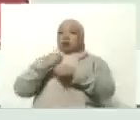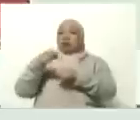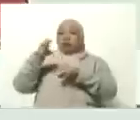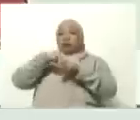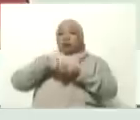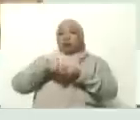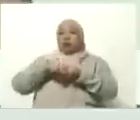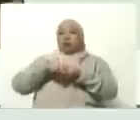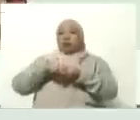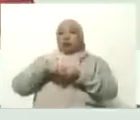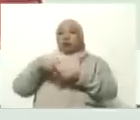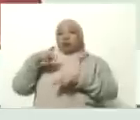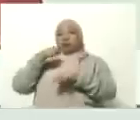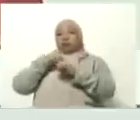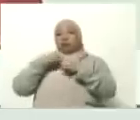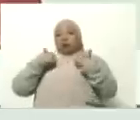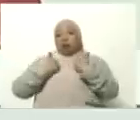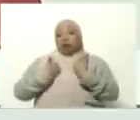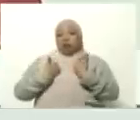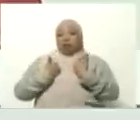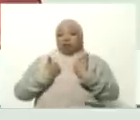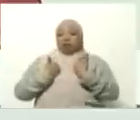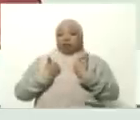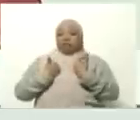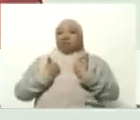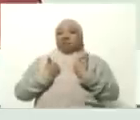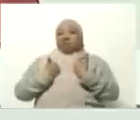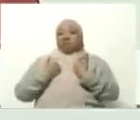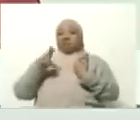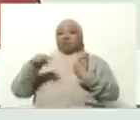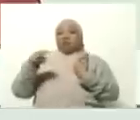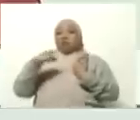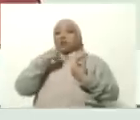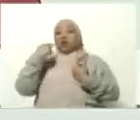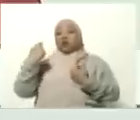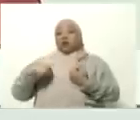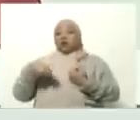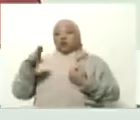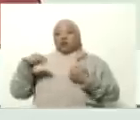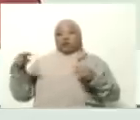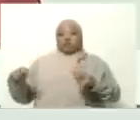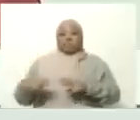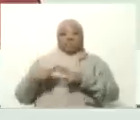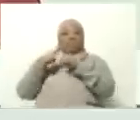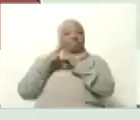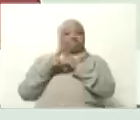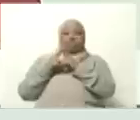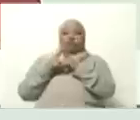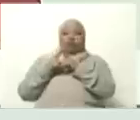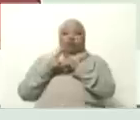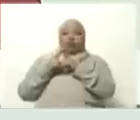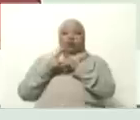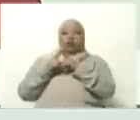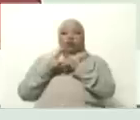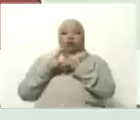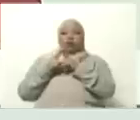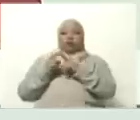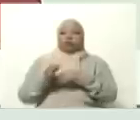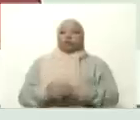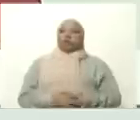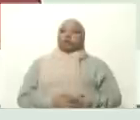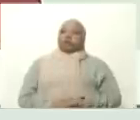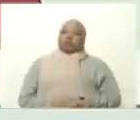pero firmen aquí que se rinden, casi pues. Eso no va a ocurrir, ¿verdad? Eso no va a ocurrir.